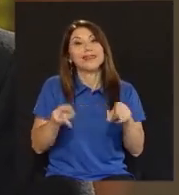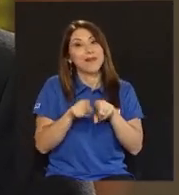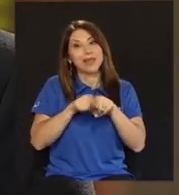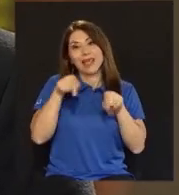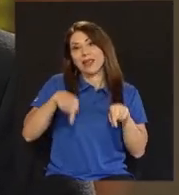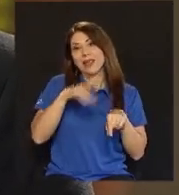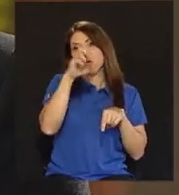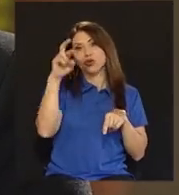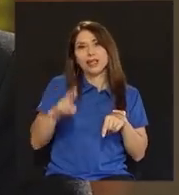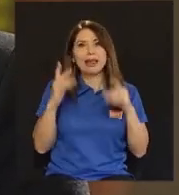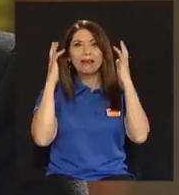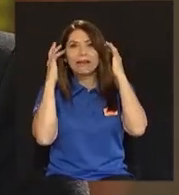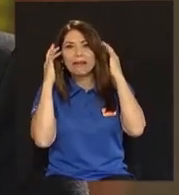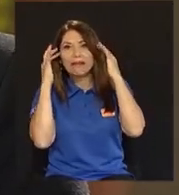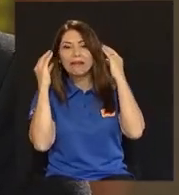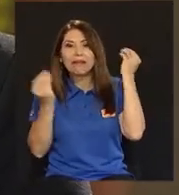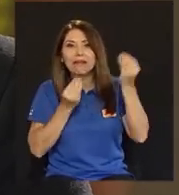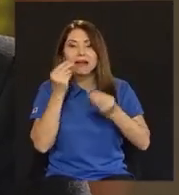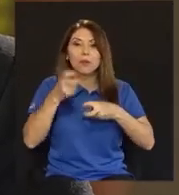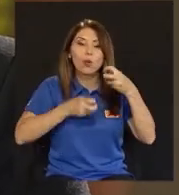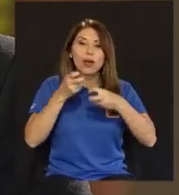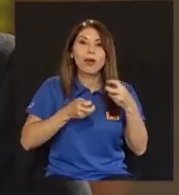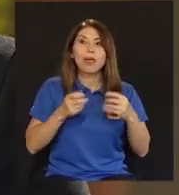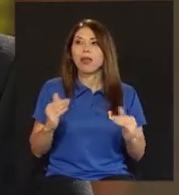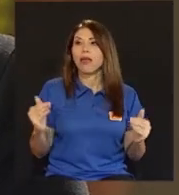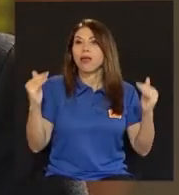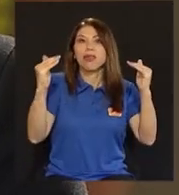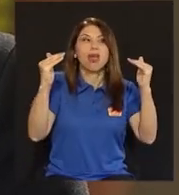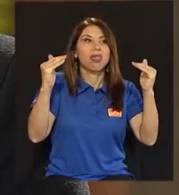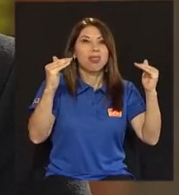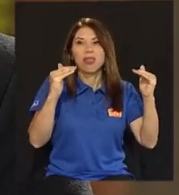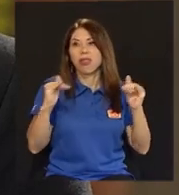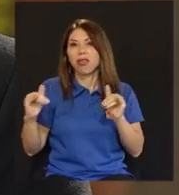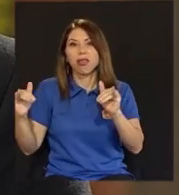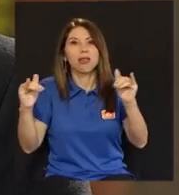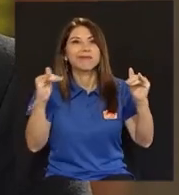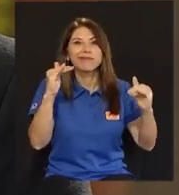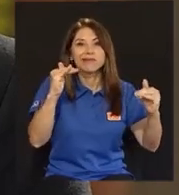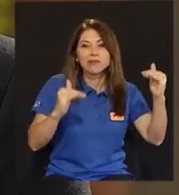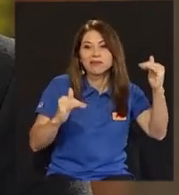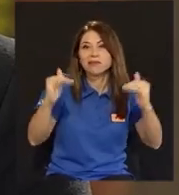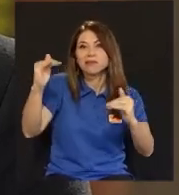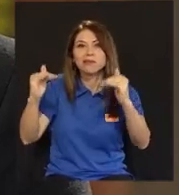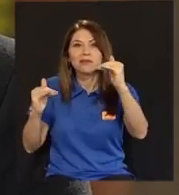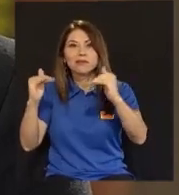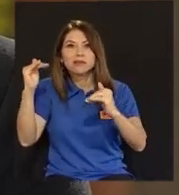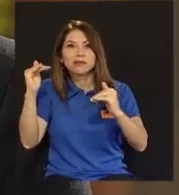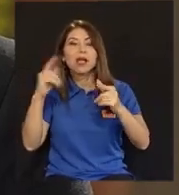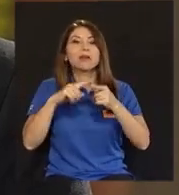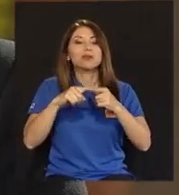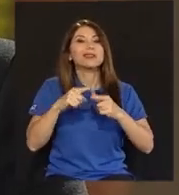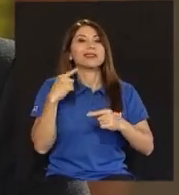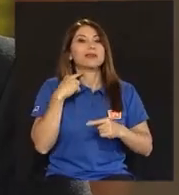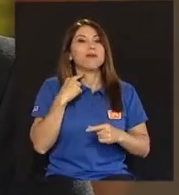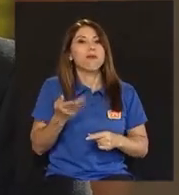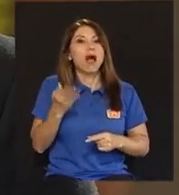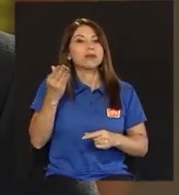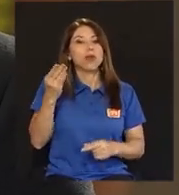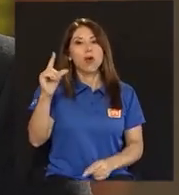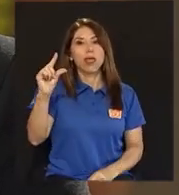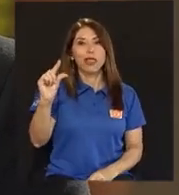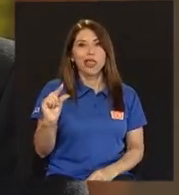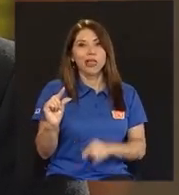que ahí es el problema de la equidad. Entonces, por temas de equidad, tener una inflación baja es una política en favor de los